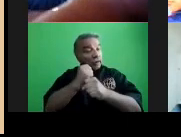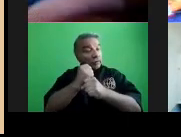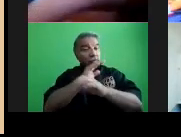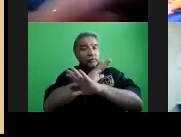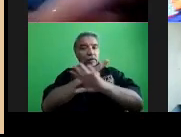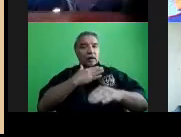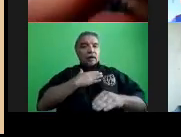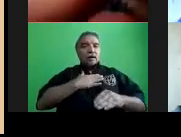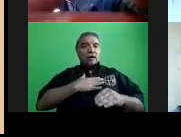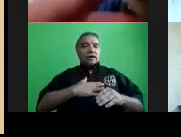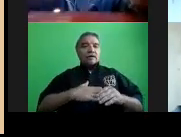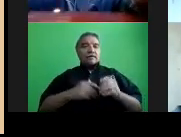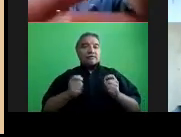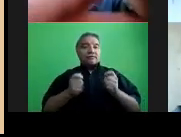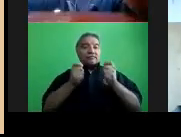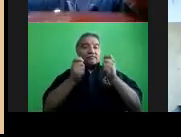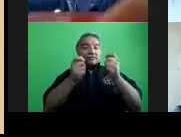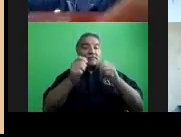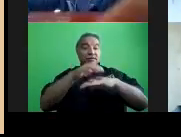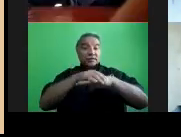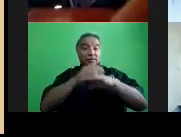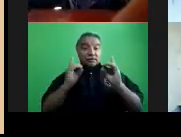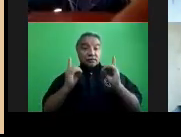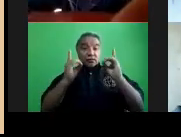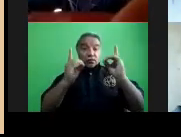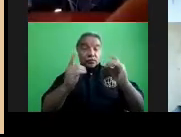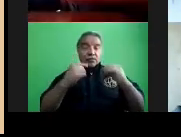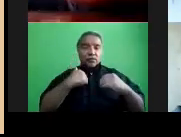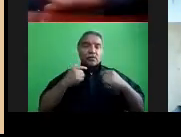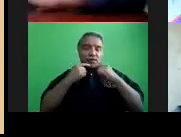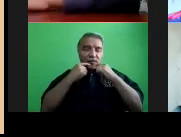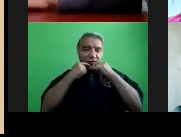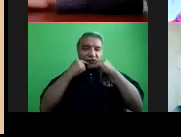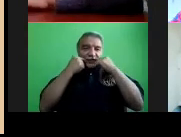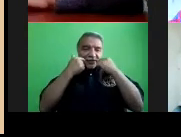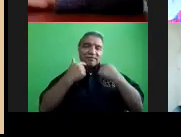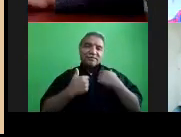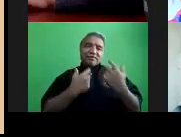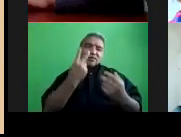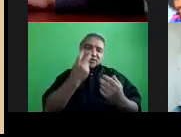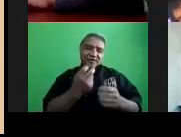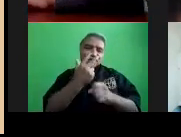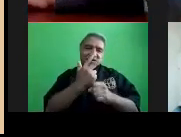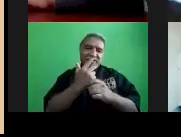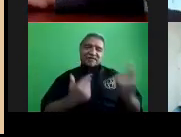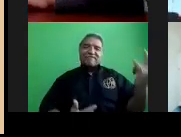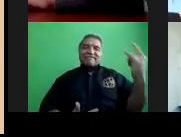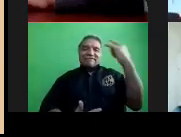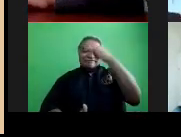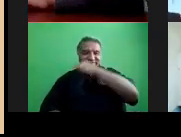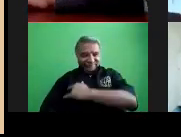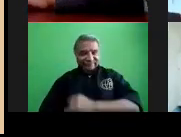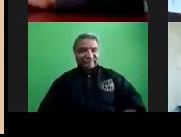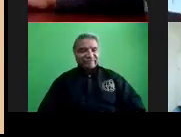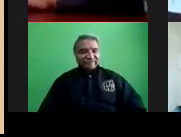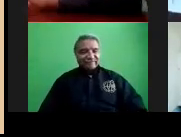estuvo aprendiendo y aprendiendo. Él estuvo durante 2 años y ya estuvo tranquilo, le entregaron su diploma. Y él estaba